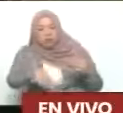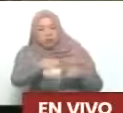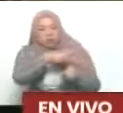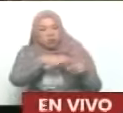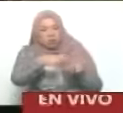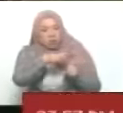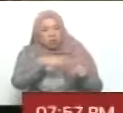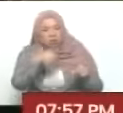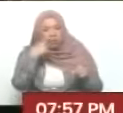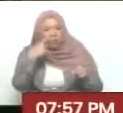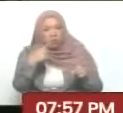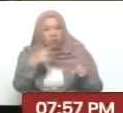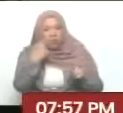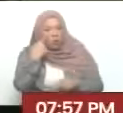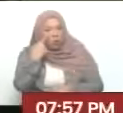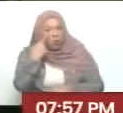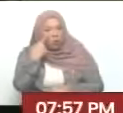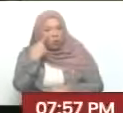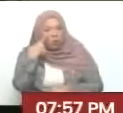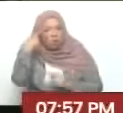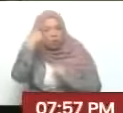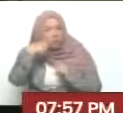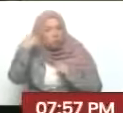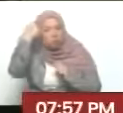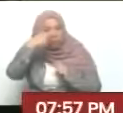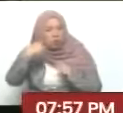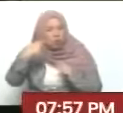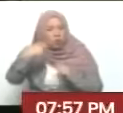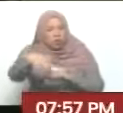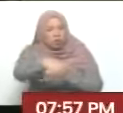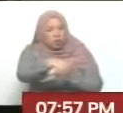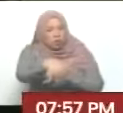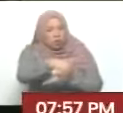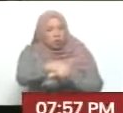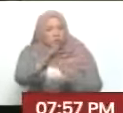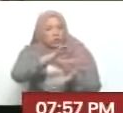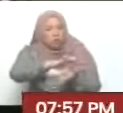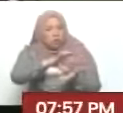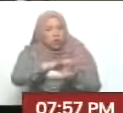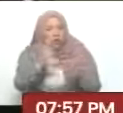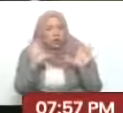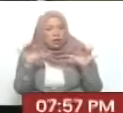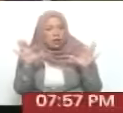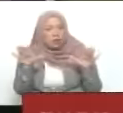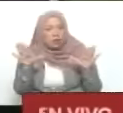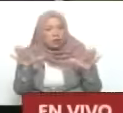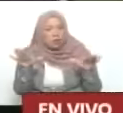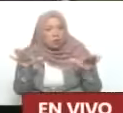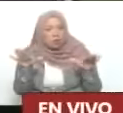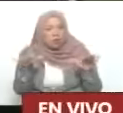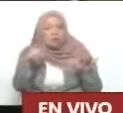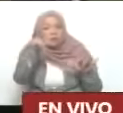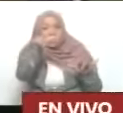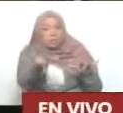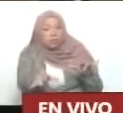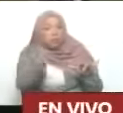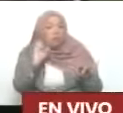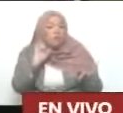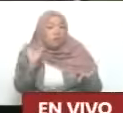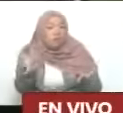nos está escuchando que vea esos videos de los alrededores de la ciudad de Los Ángeles, la ciudad de las estrellas,